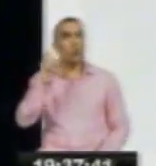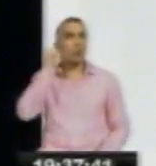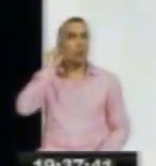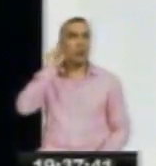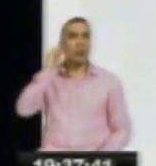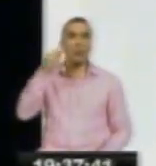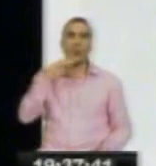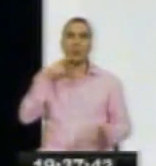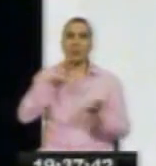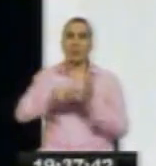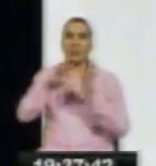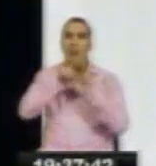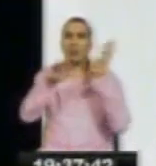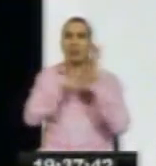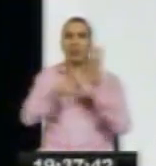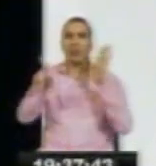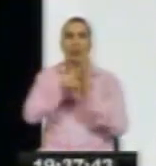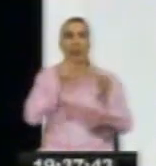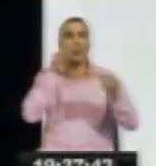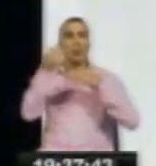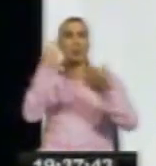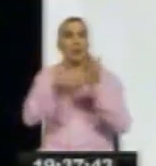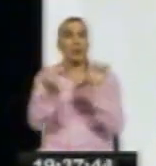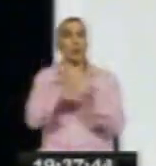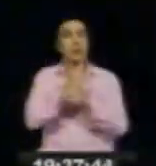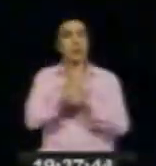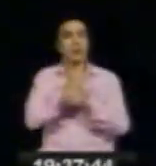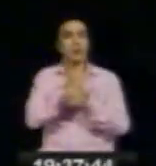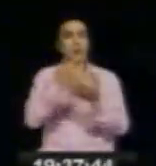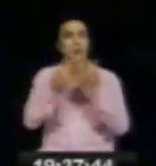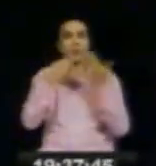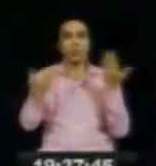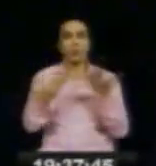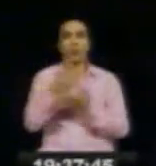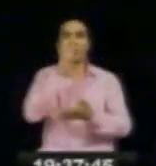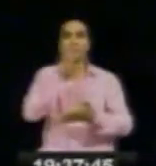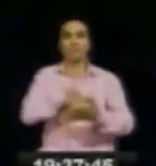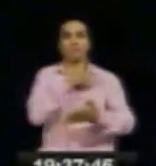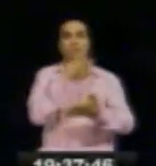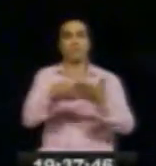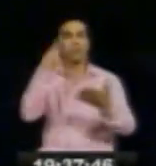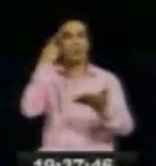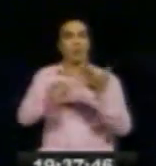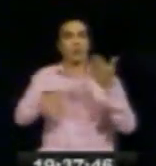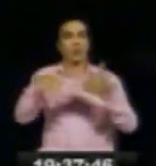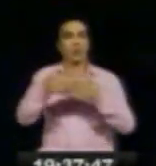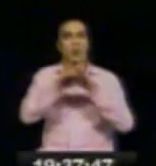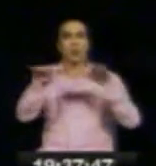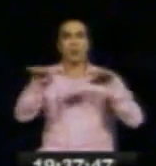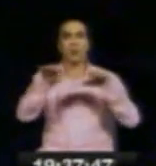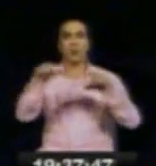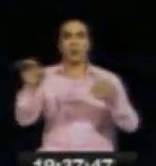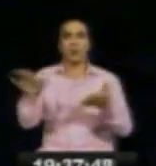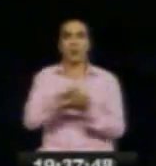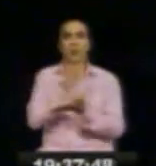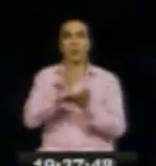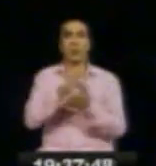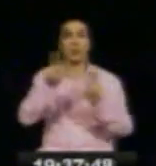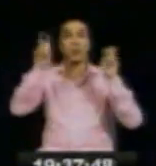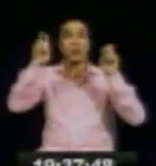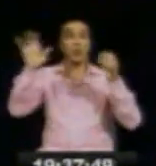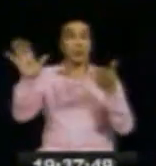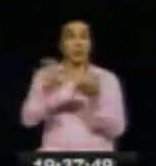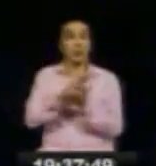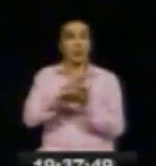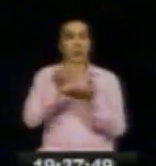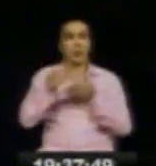transitoria quinta del reglamento a la ley se explica que se elaborarán o actualizarán las mallas curriculares para todos los niveles de educación, los textos escolares